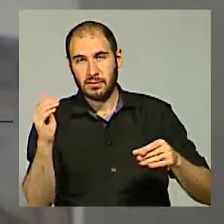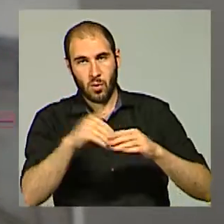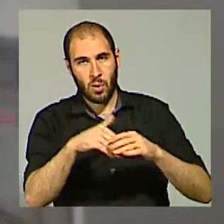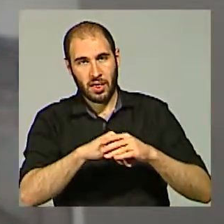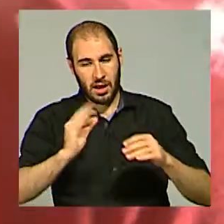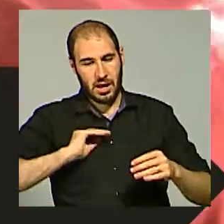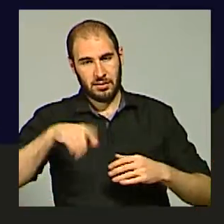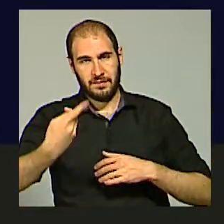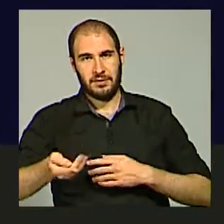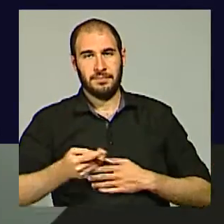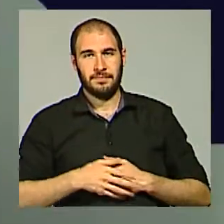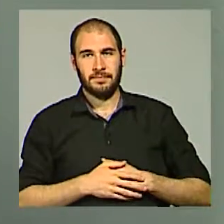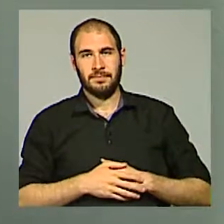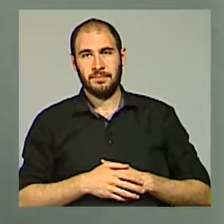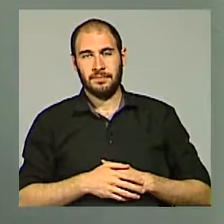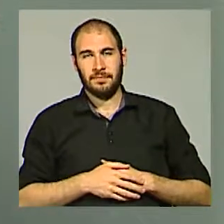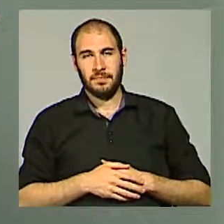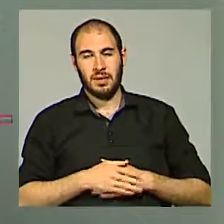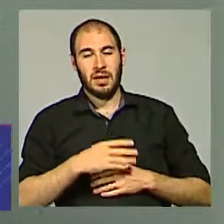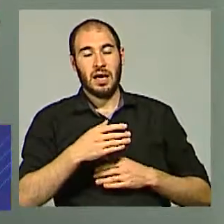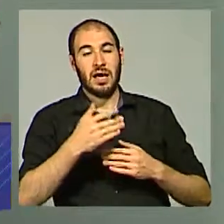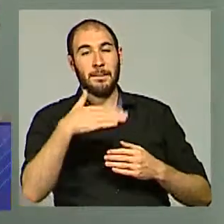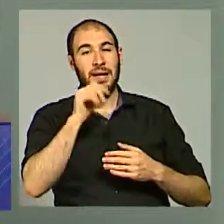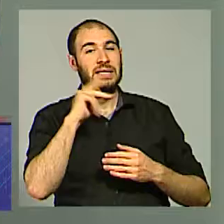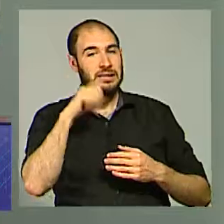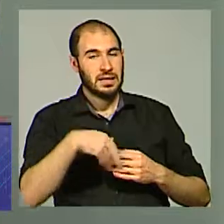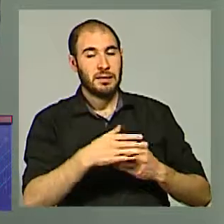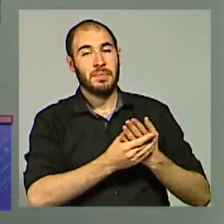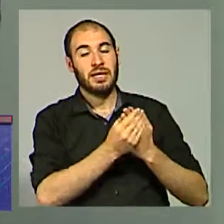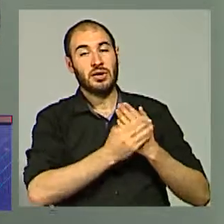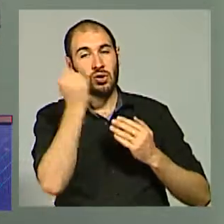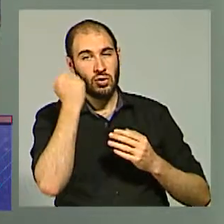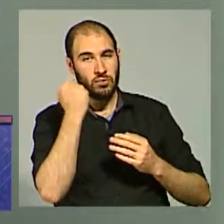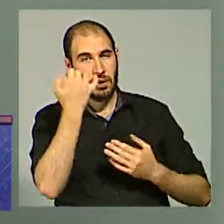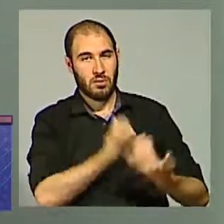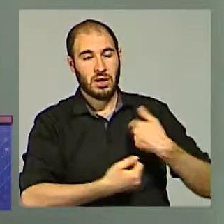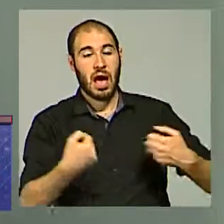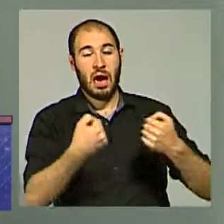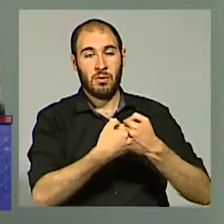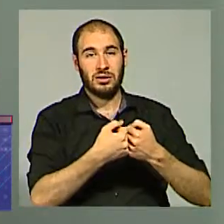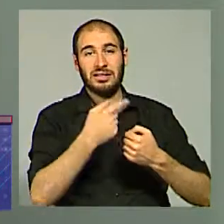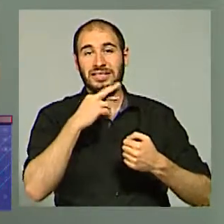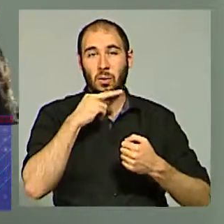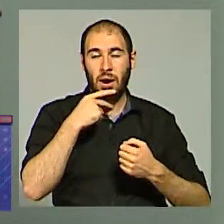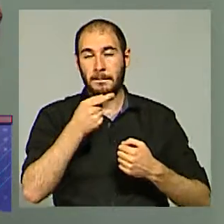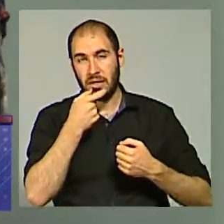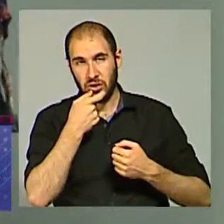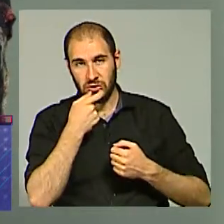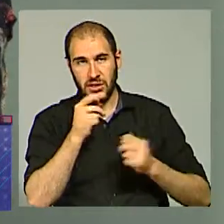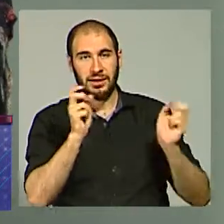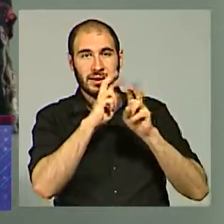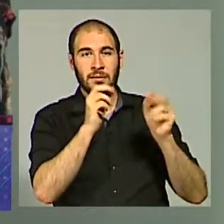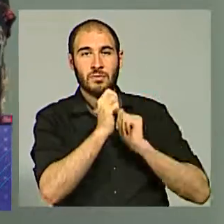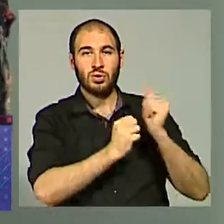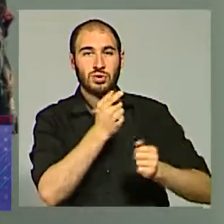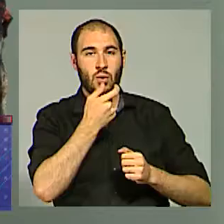el año que viene arte arsenal que nos hablaba el ministro de economía puntualmente de este acuerdo entre san juan y mendoza con lo que tiene que ver con